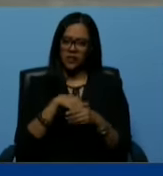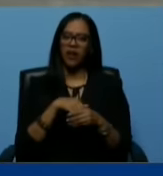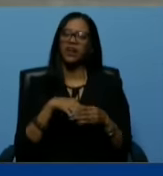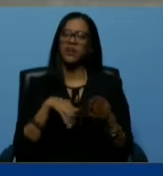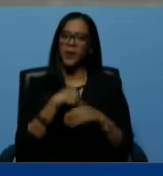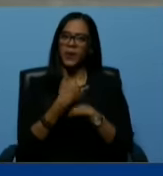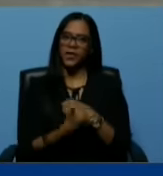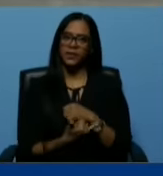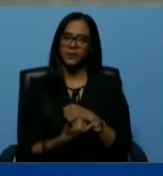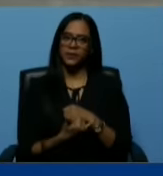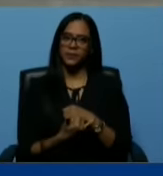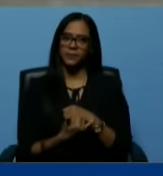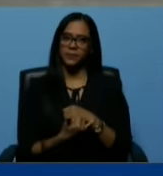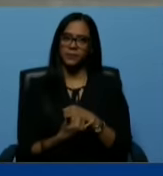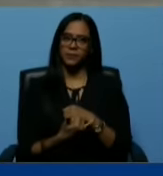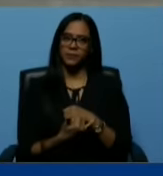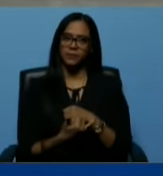proyecto.